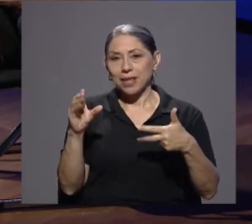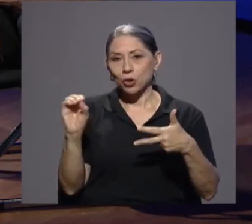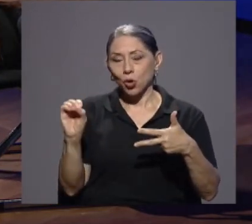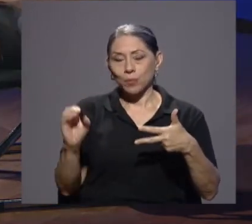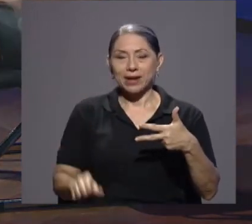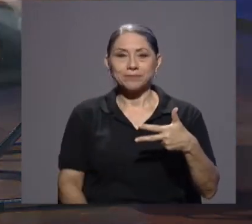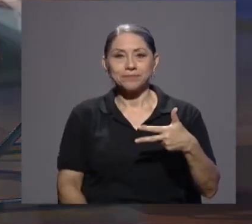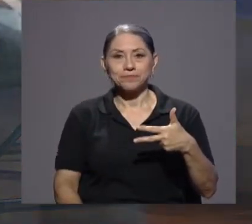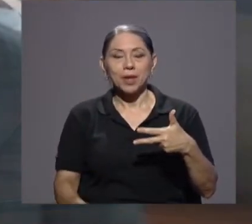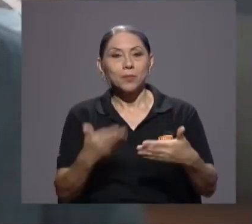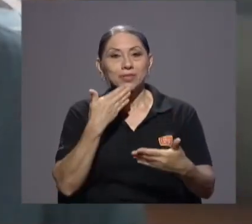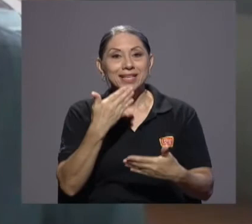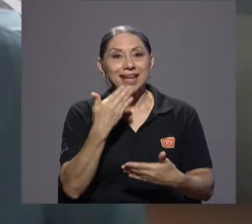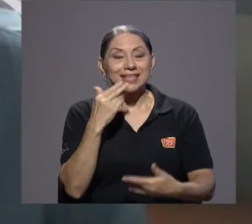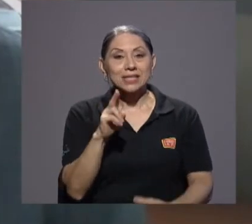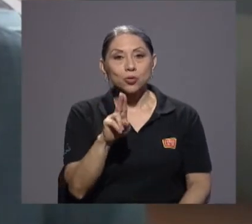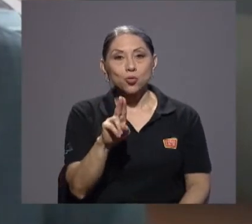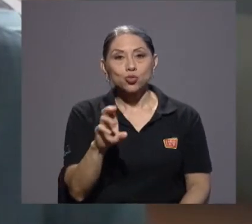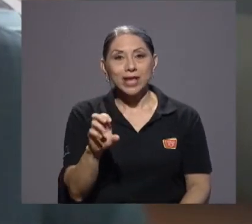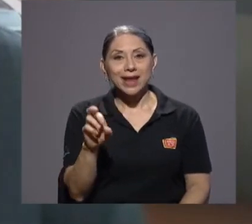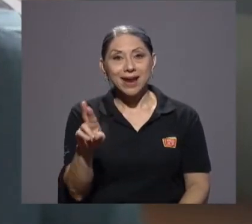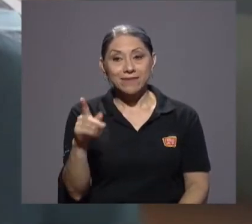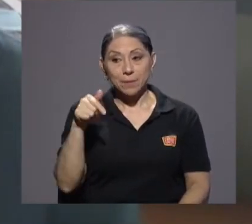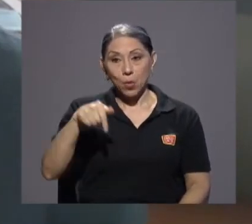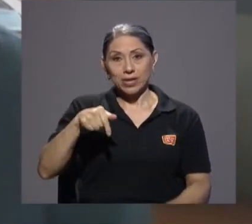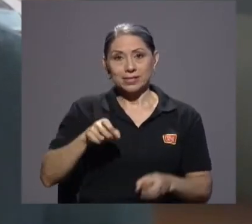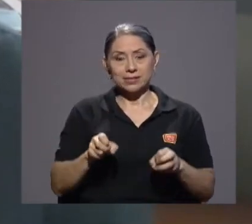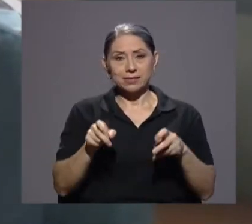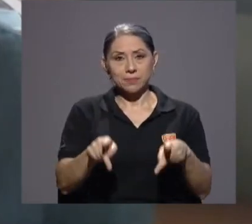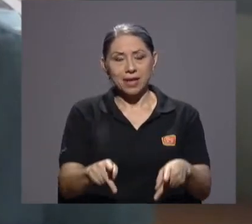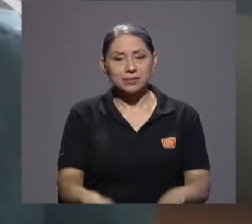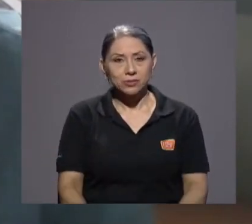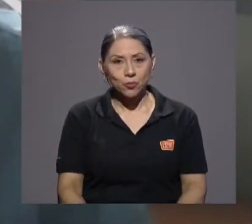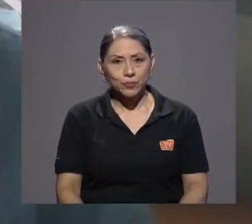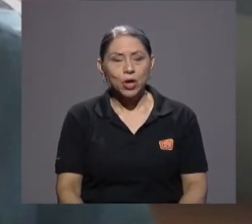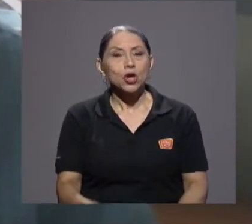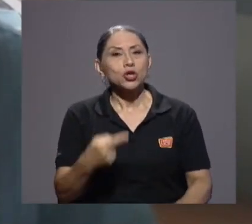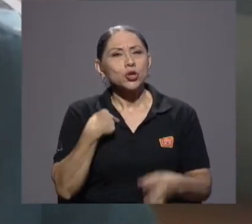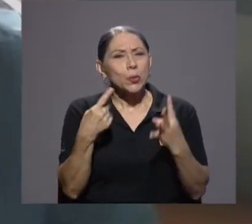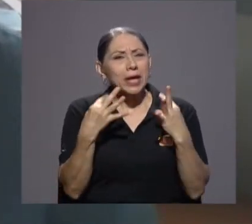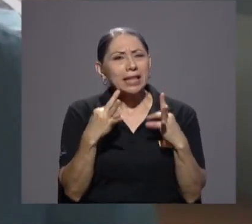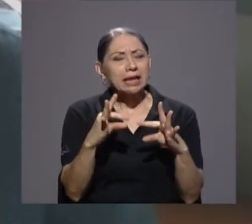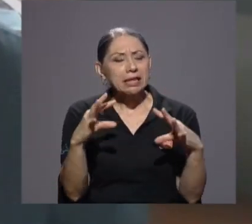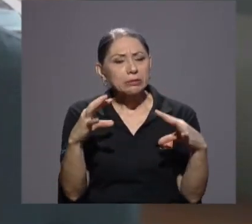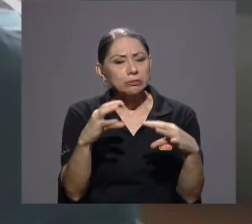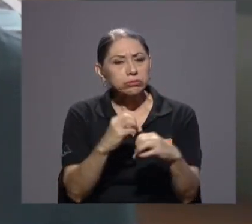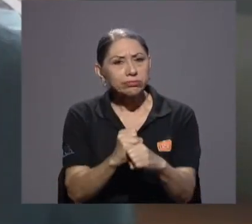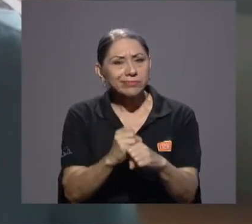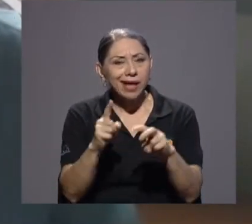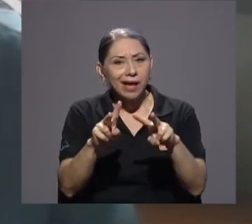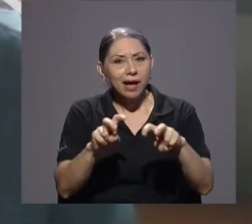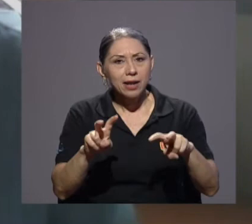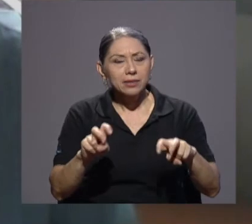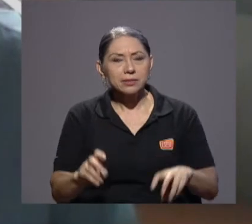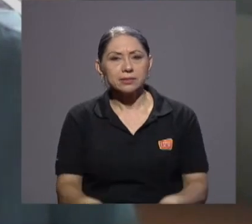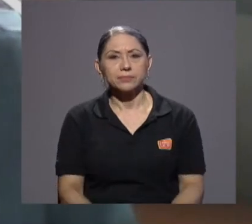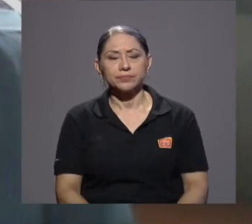Olman. Muchas gracias a la UCR por este espacio. Voy a tratar de ser conciso en el análisis.